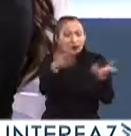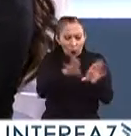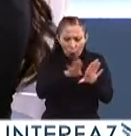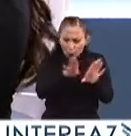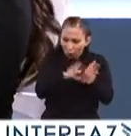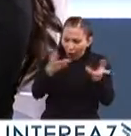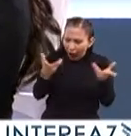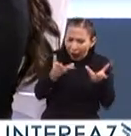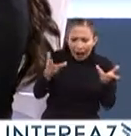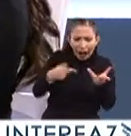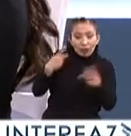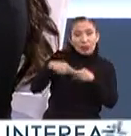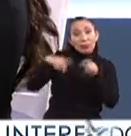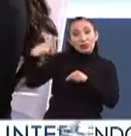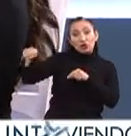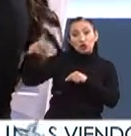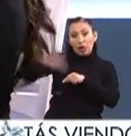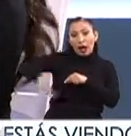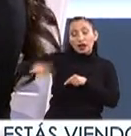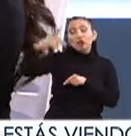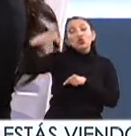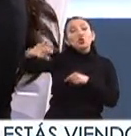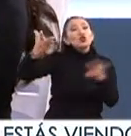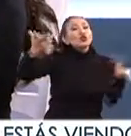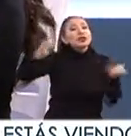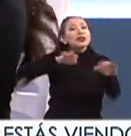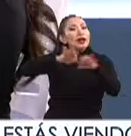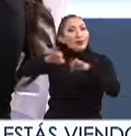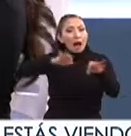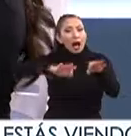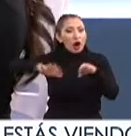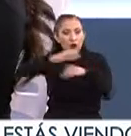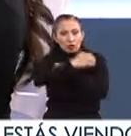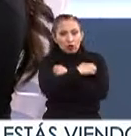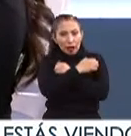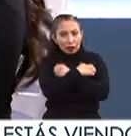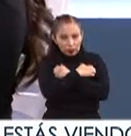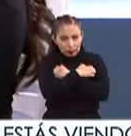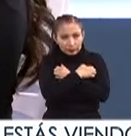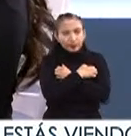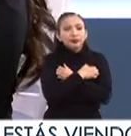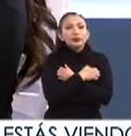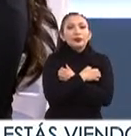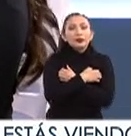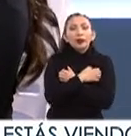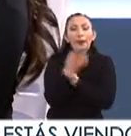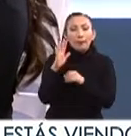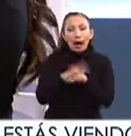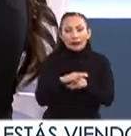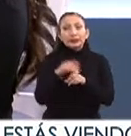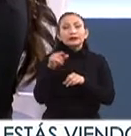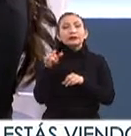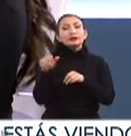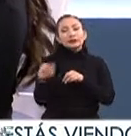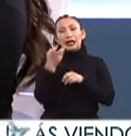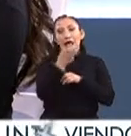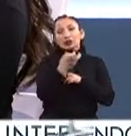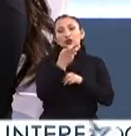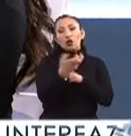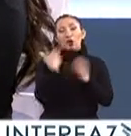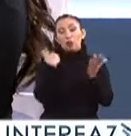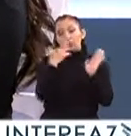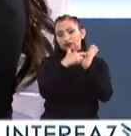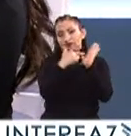difusión de acuerdo a su ámbito y papel que tienen en el ámbito en la educación, ¿no? Particularmente esto bajo